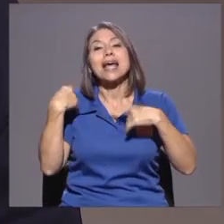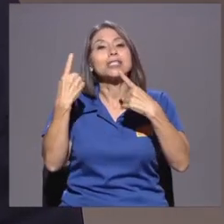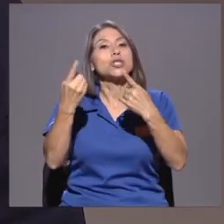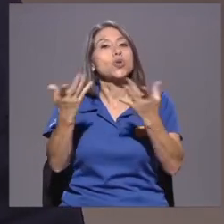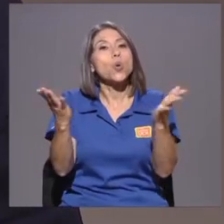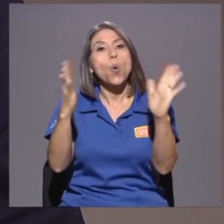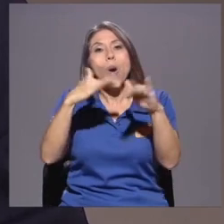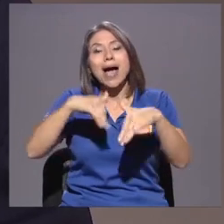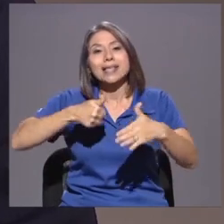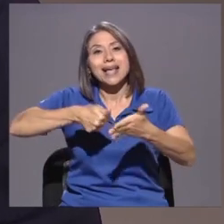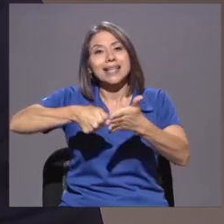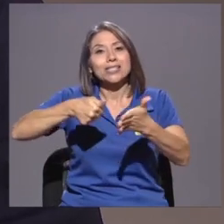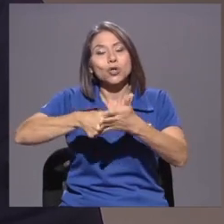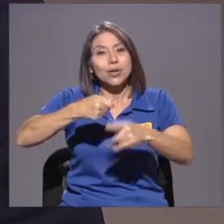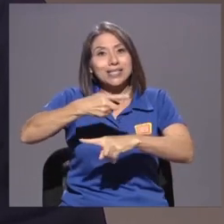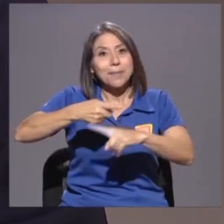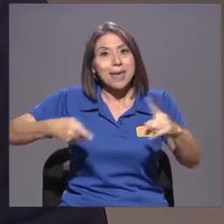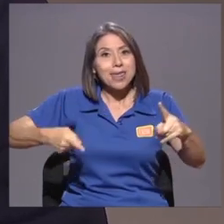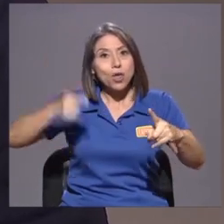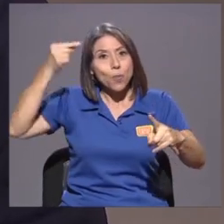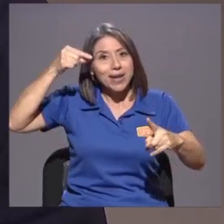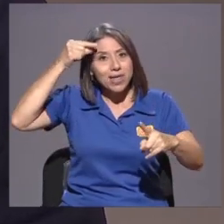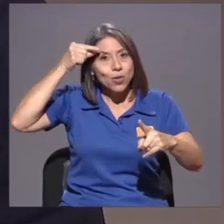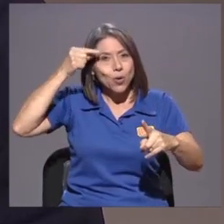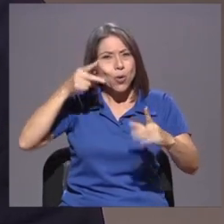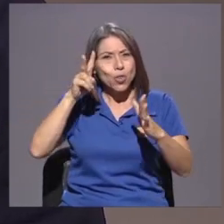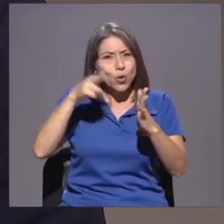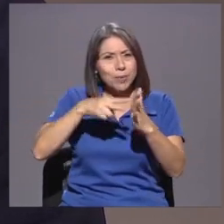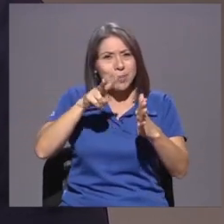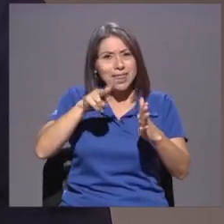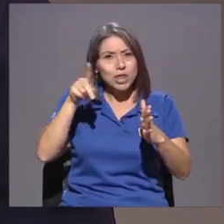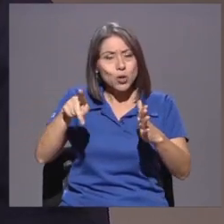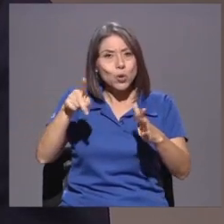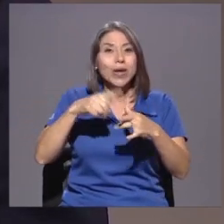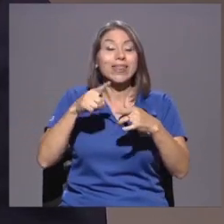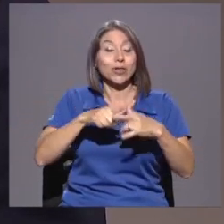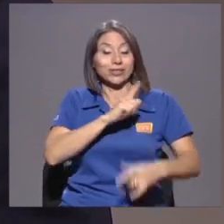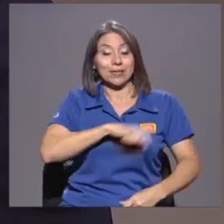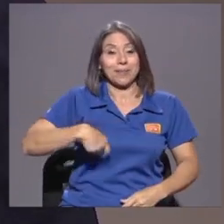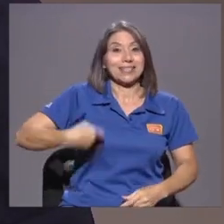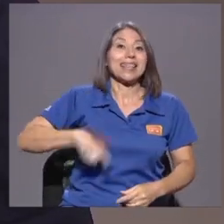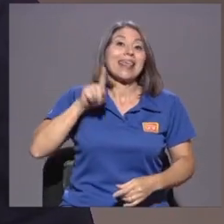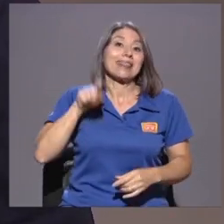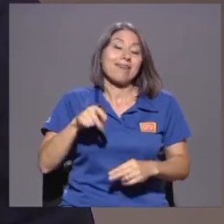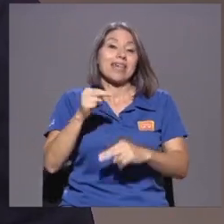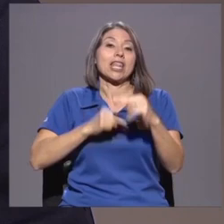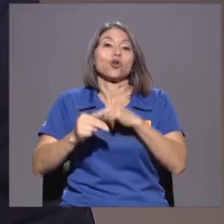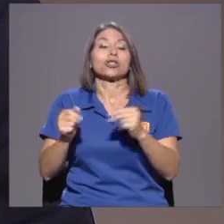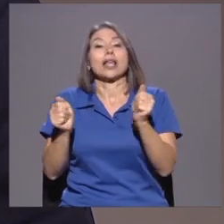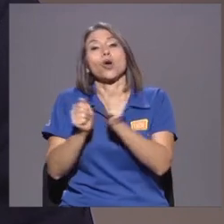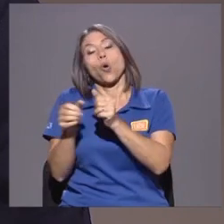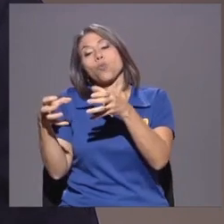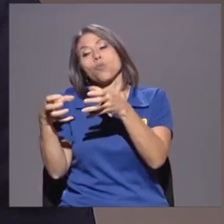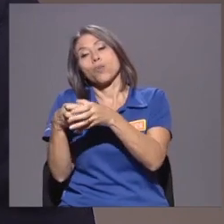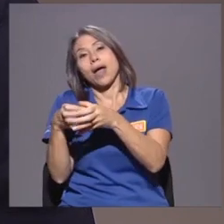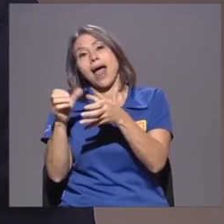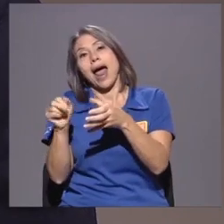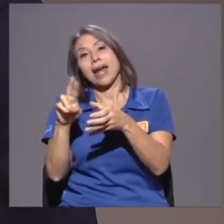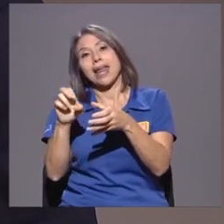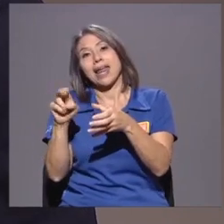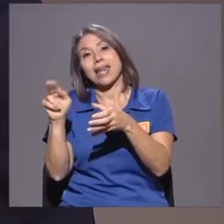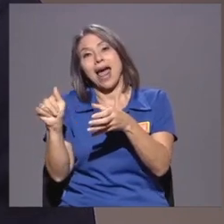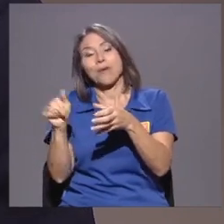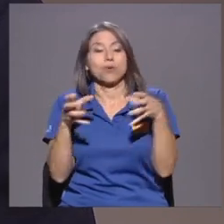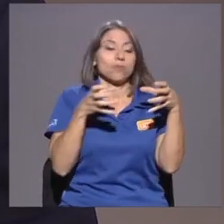que será en el 2021 él tendrá de alguna forma que negociar o con arena o con el fmln o con ambos